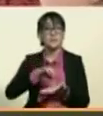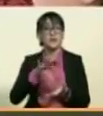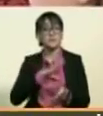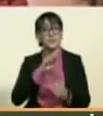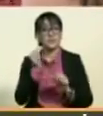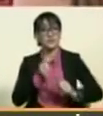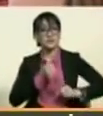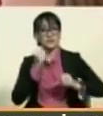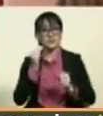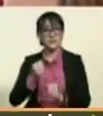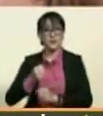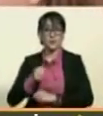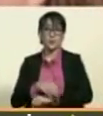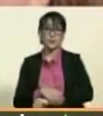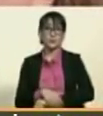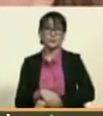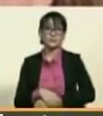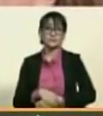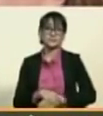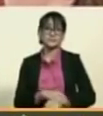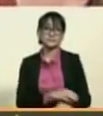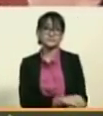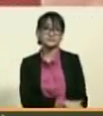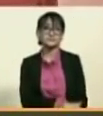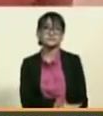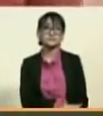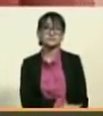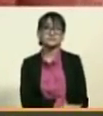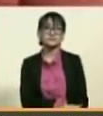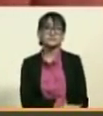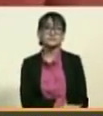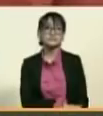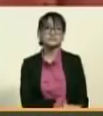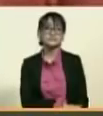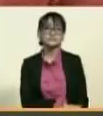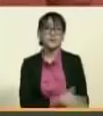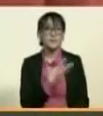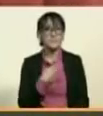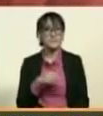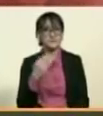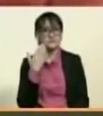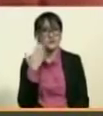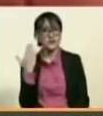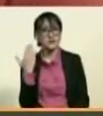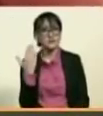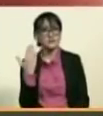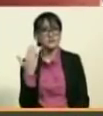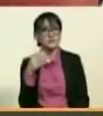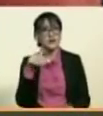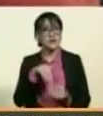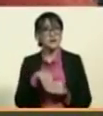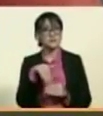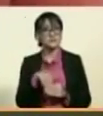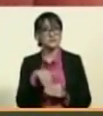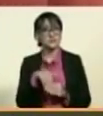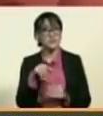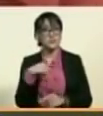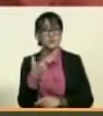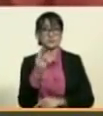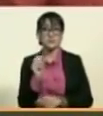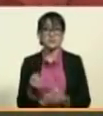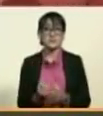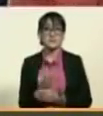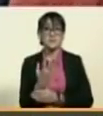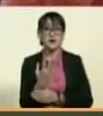estado Delta Amacuro. El candidato presidencial para las elecciones el próximo 20 de